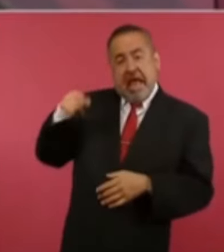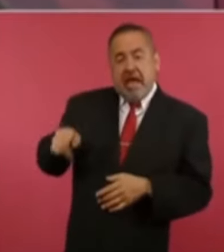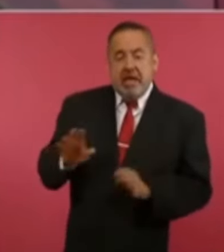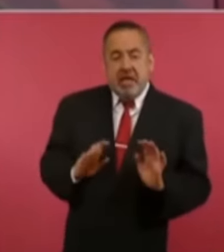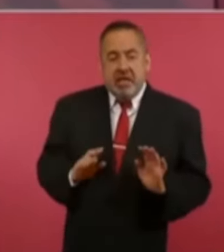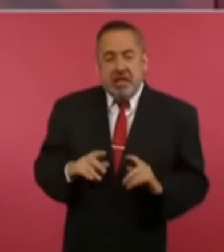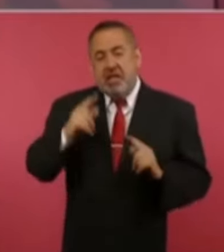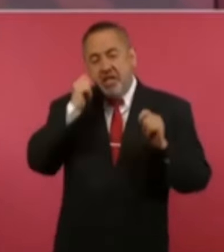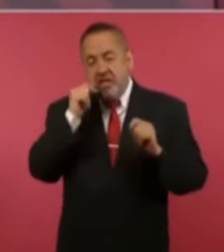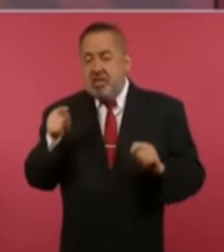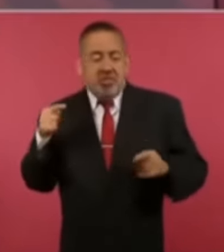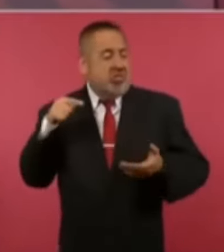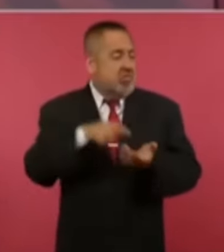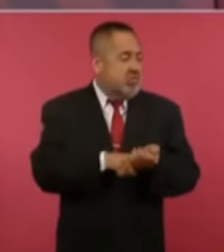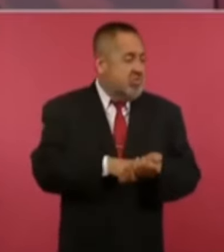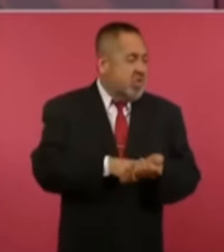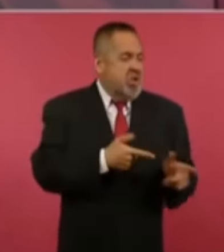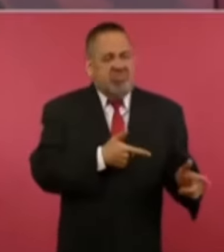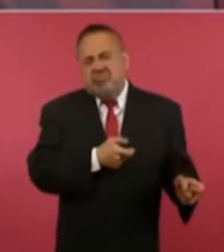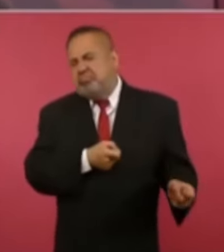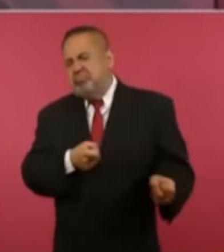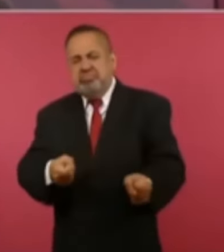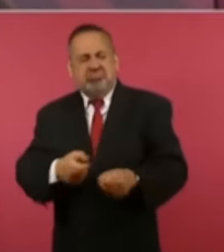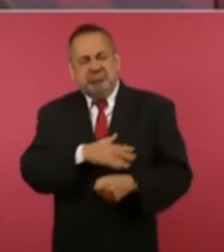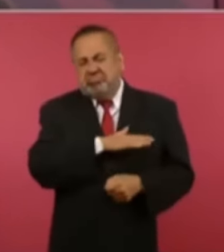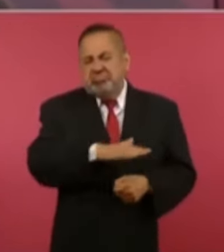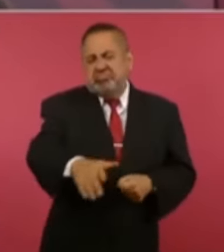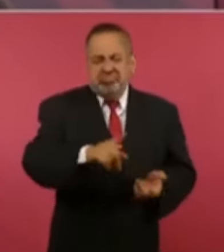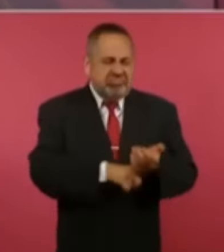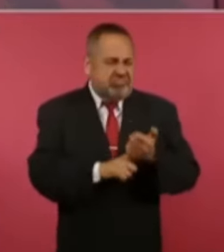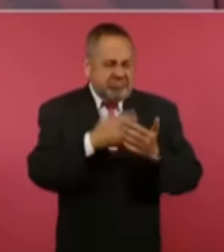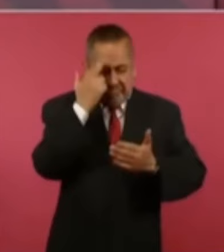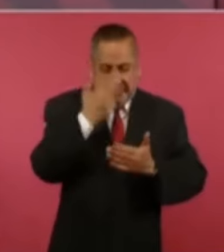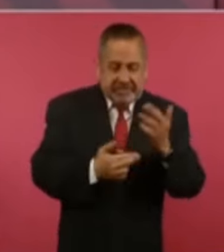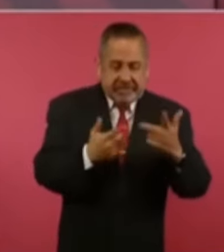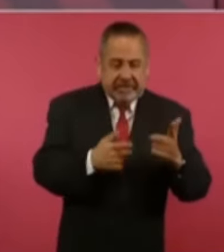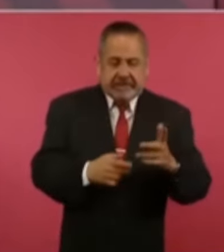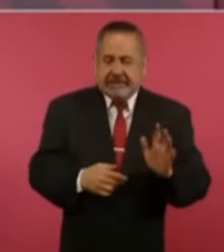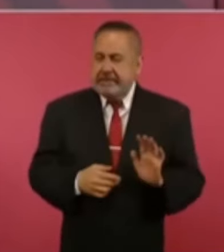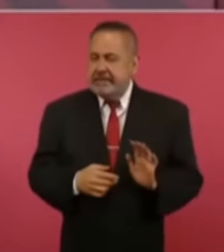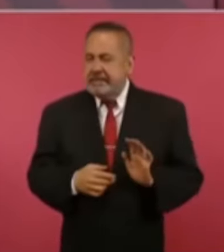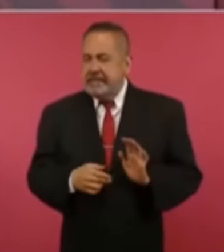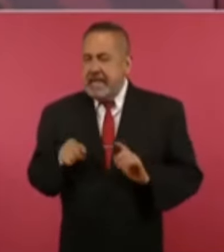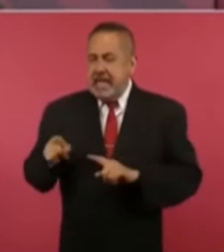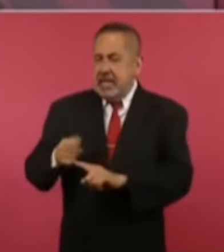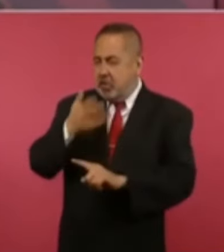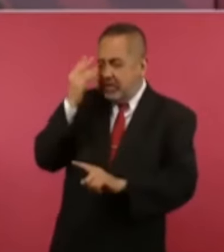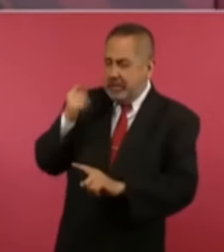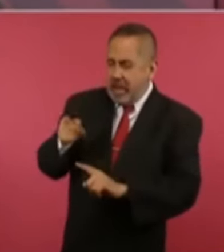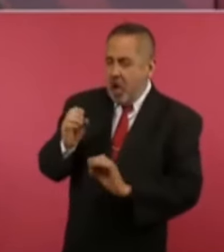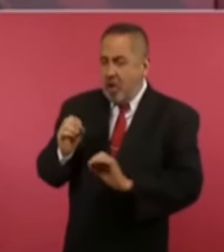cometiendo atrocidades. Y yo me inclino por lo segundo.